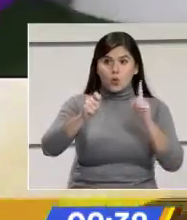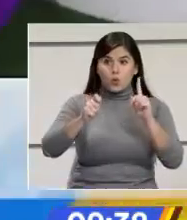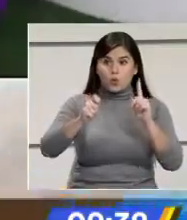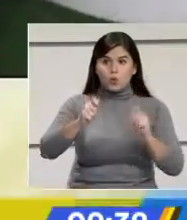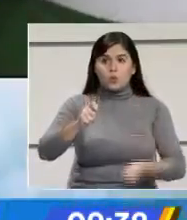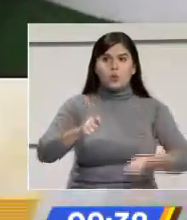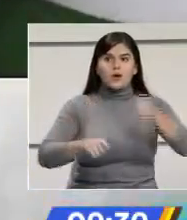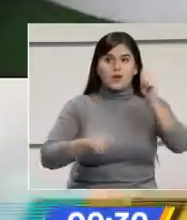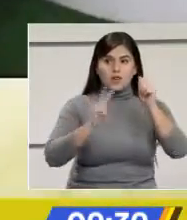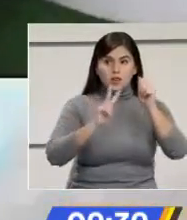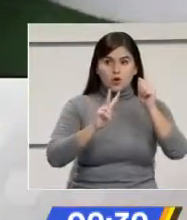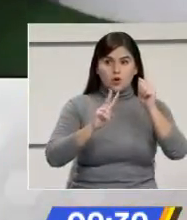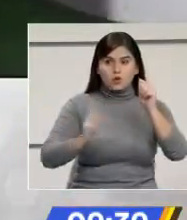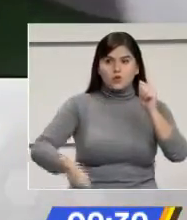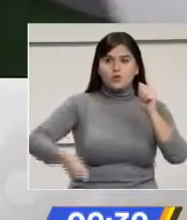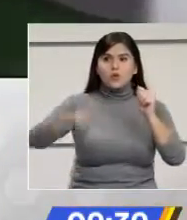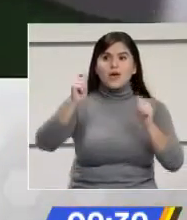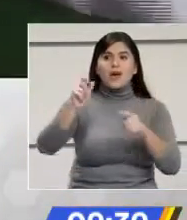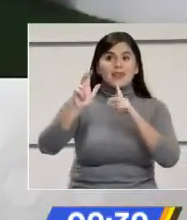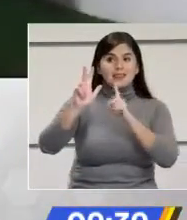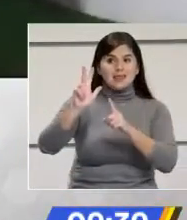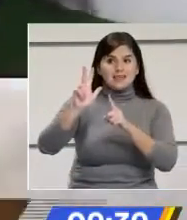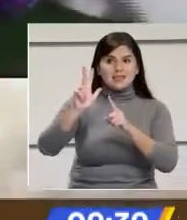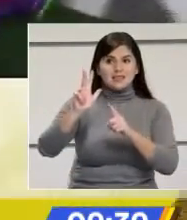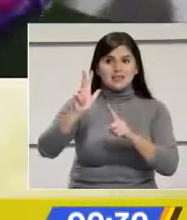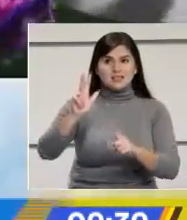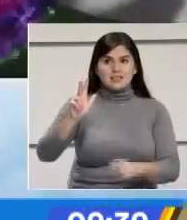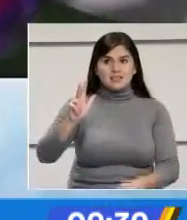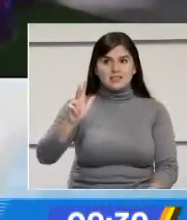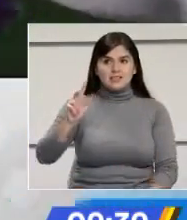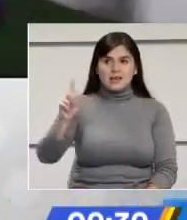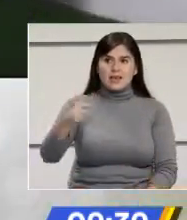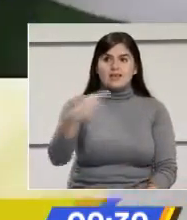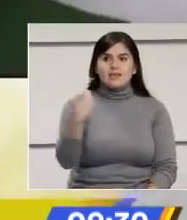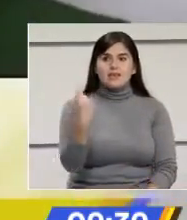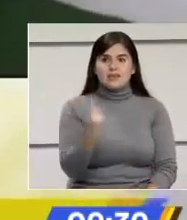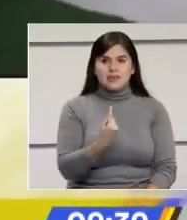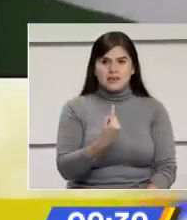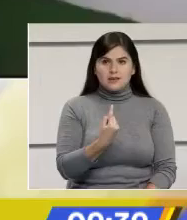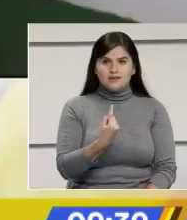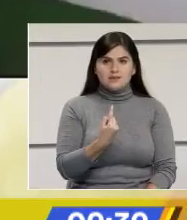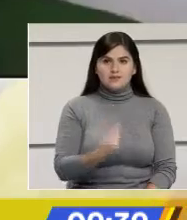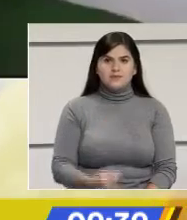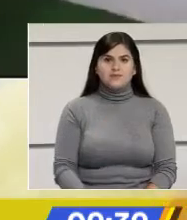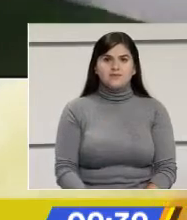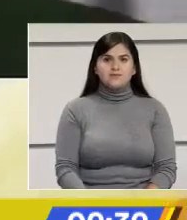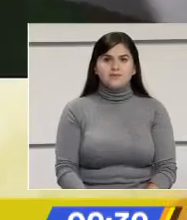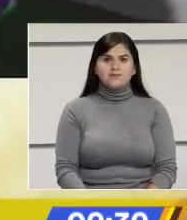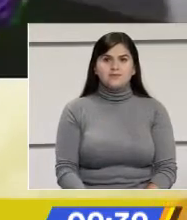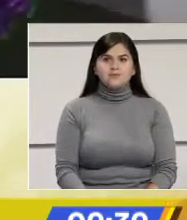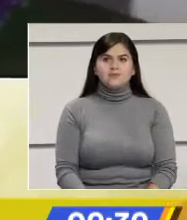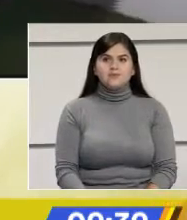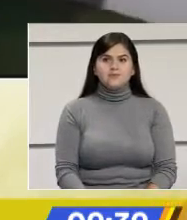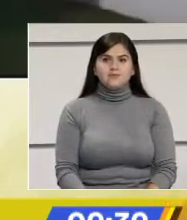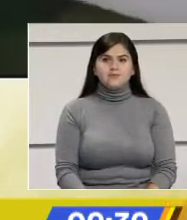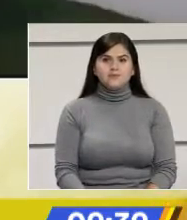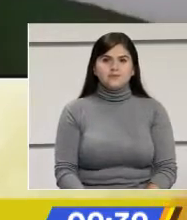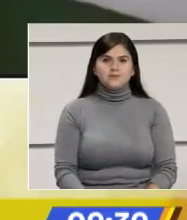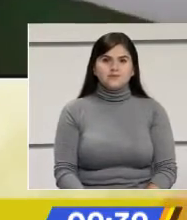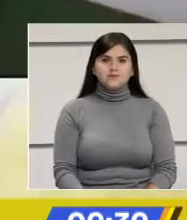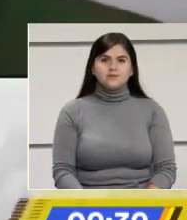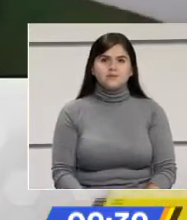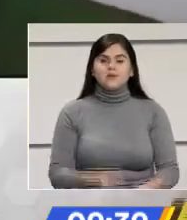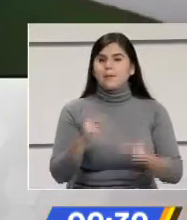Nos volteamos. Ay, para el otro lado. Un, dos, tres. Y para el otro lado, amigos. Allá está chica, mándenos los videos lo que están haciendo.